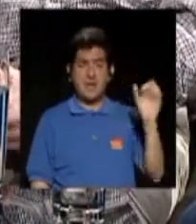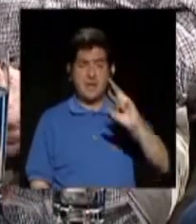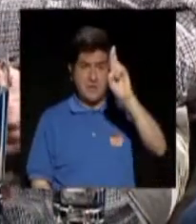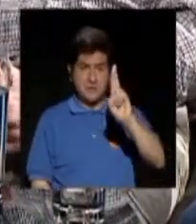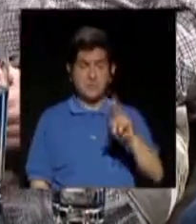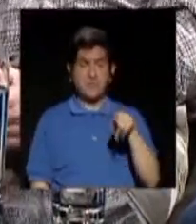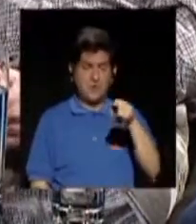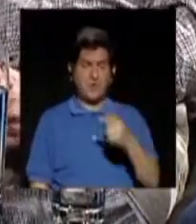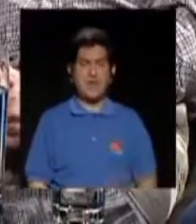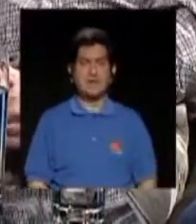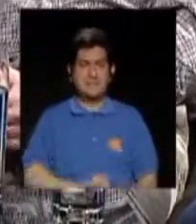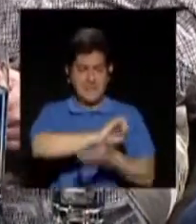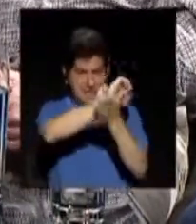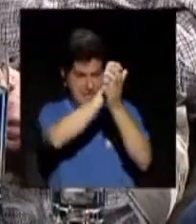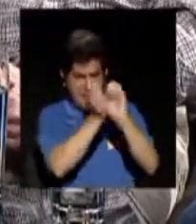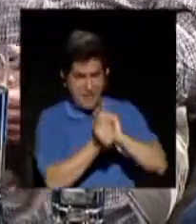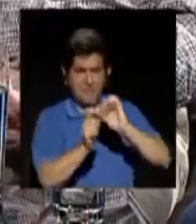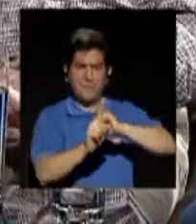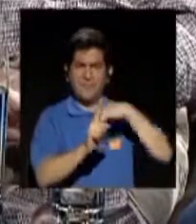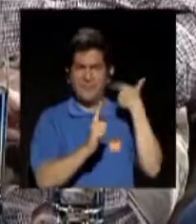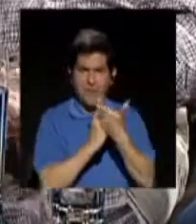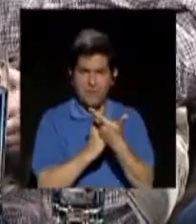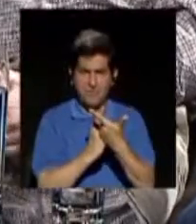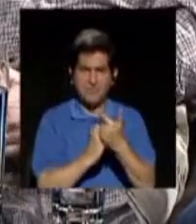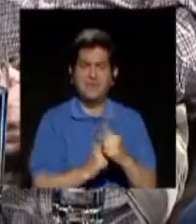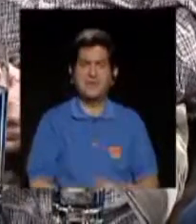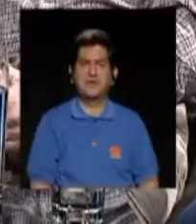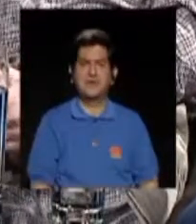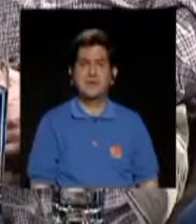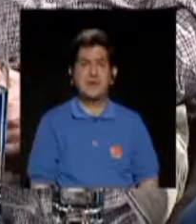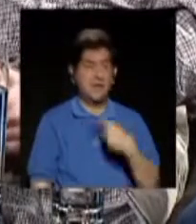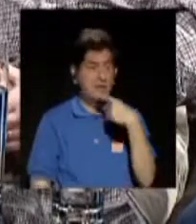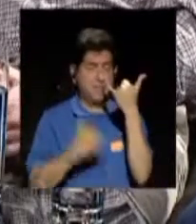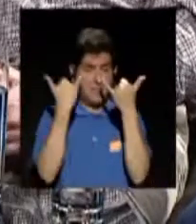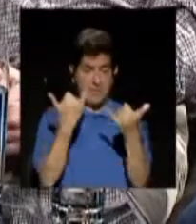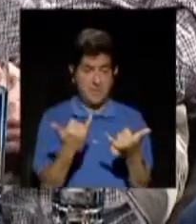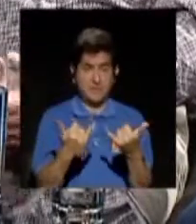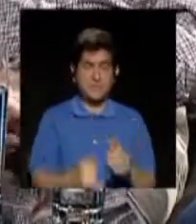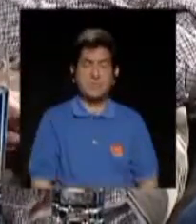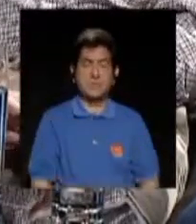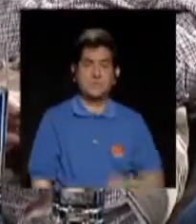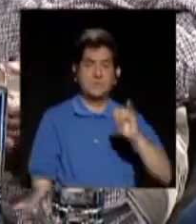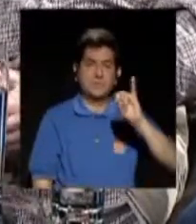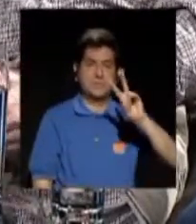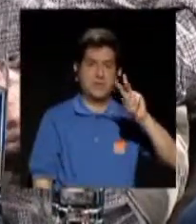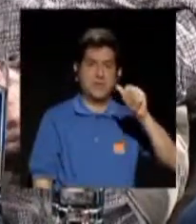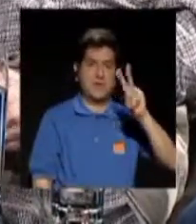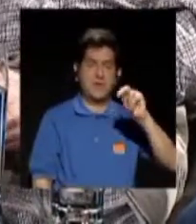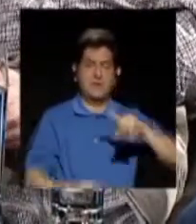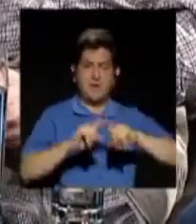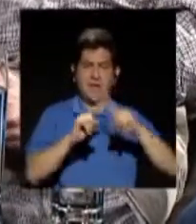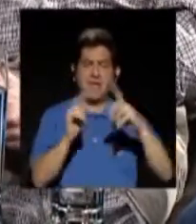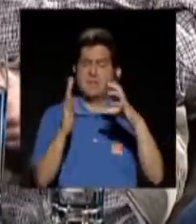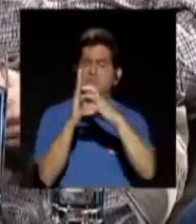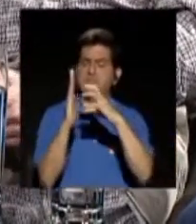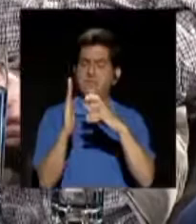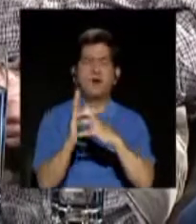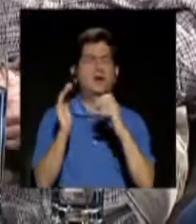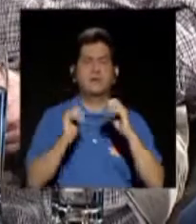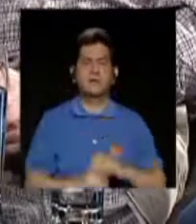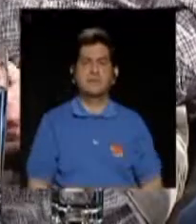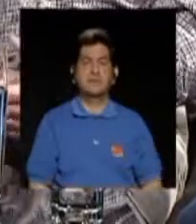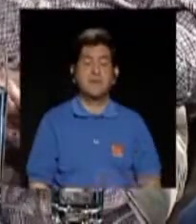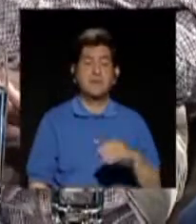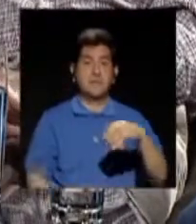como la reforma social, que como ha notado Iván en varios textos, es una de